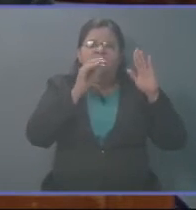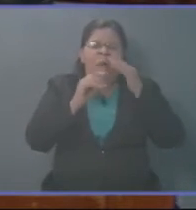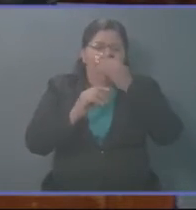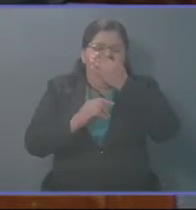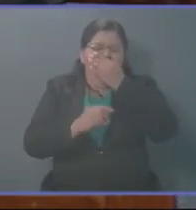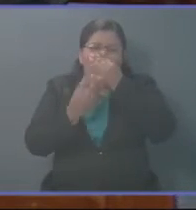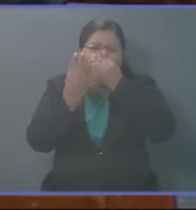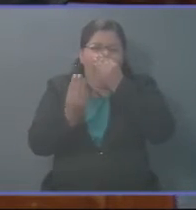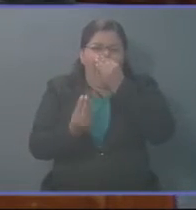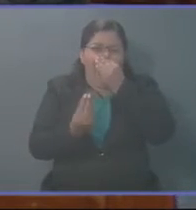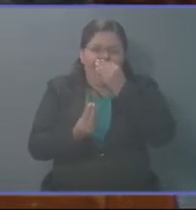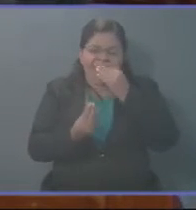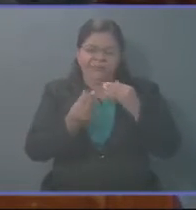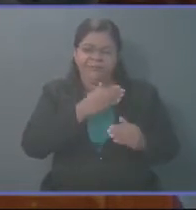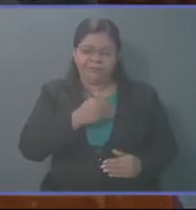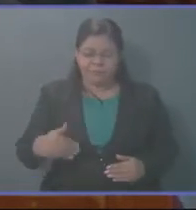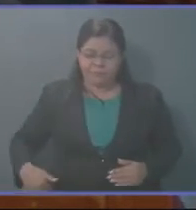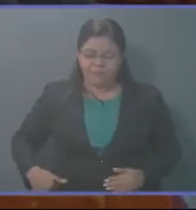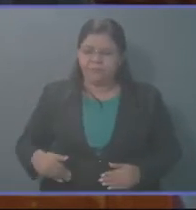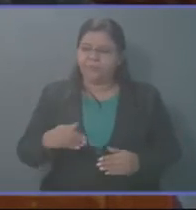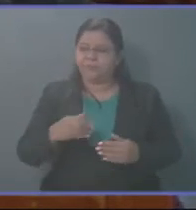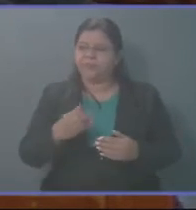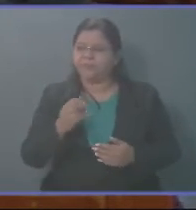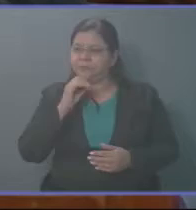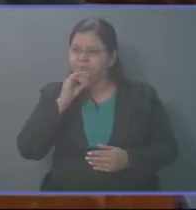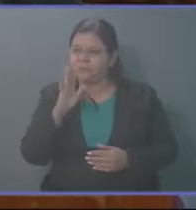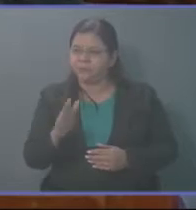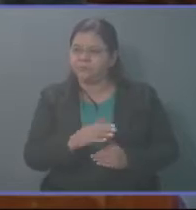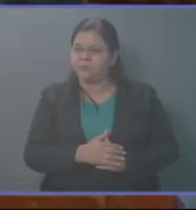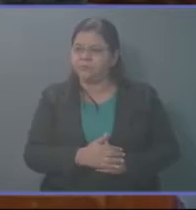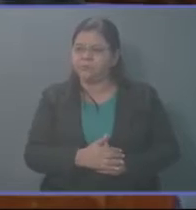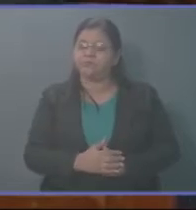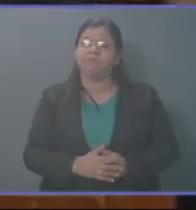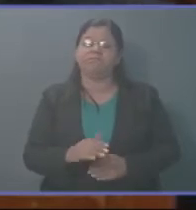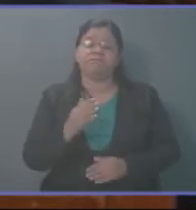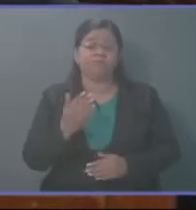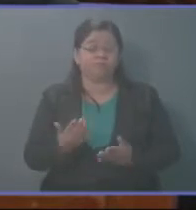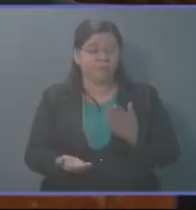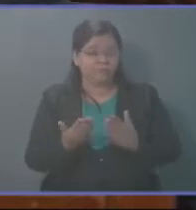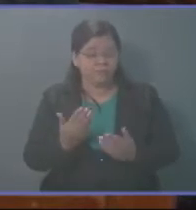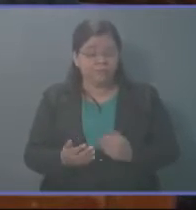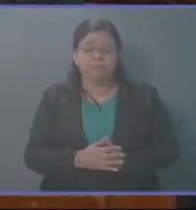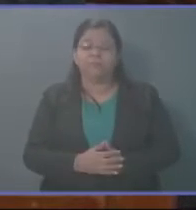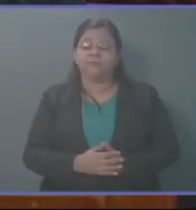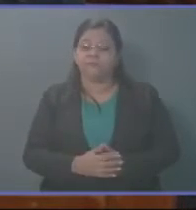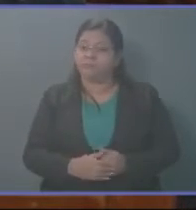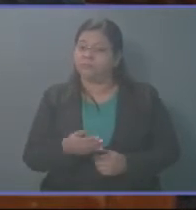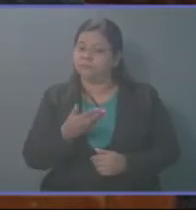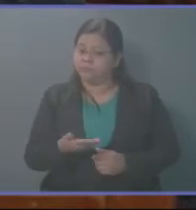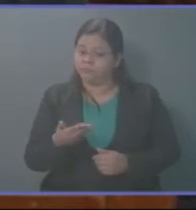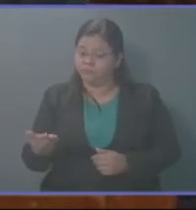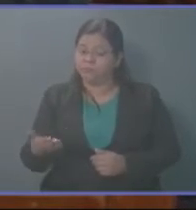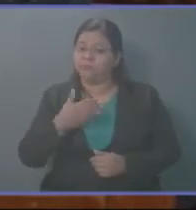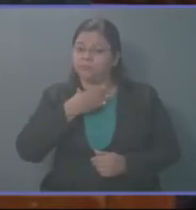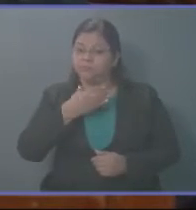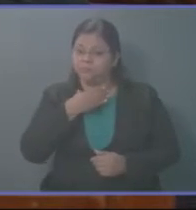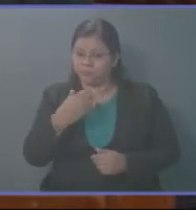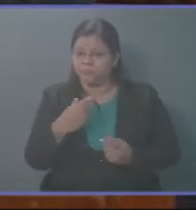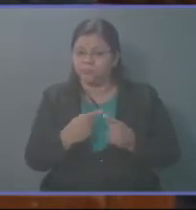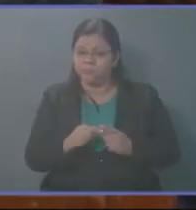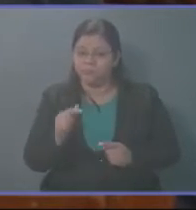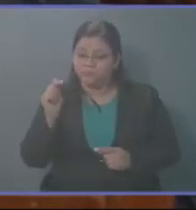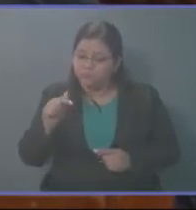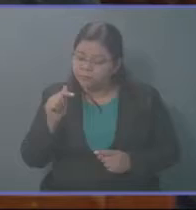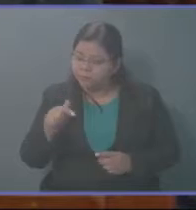el día de recibir la presidencia, muchas veces dijo, medicinas amargas. Y esta es de las tantas medicinas que hay que darle. Porque en